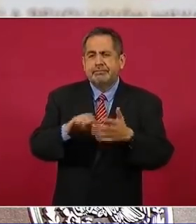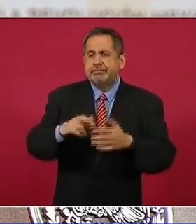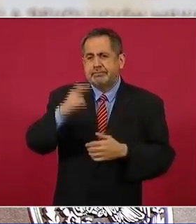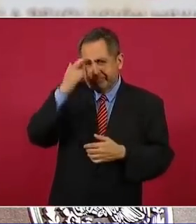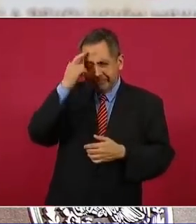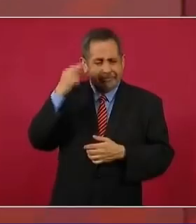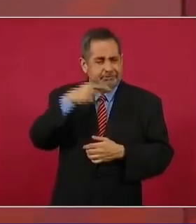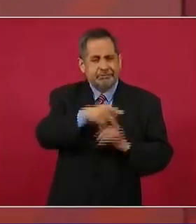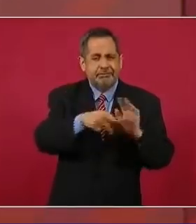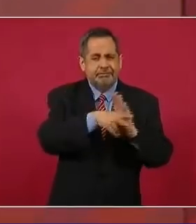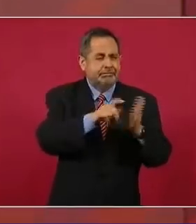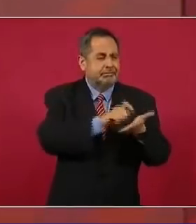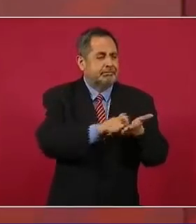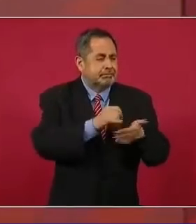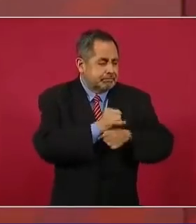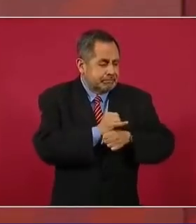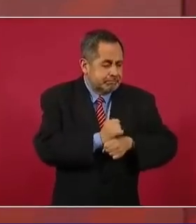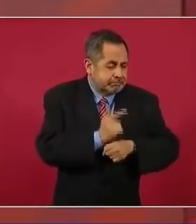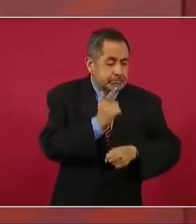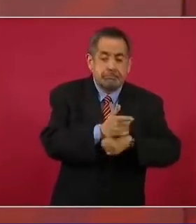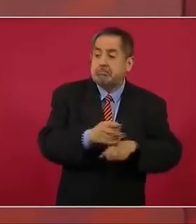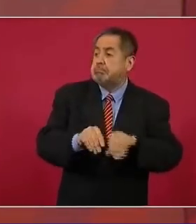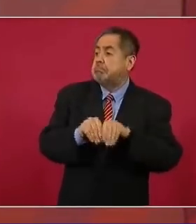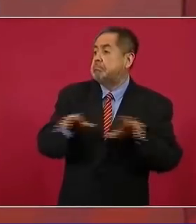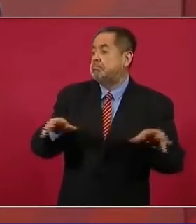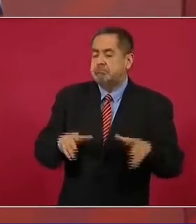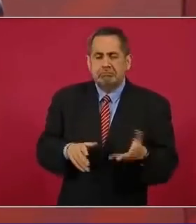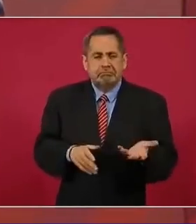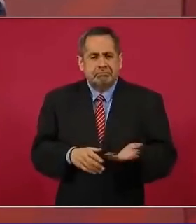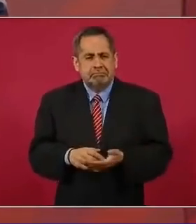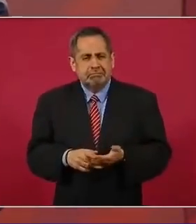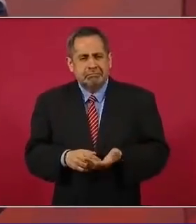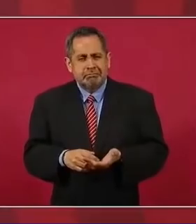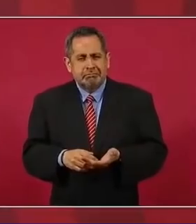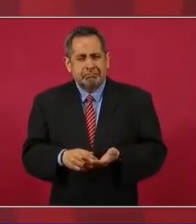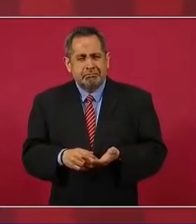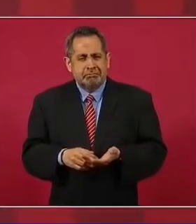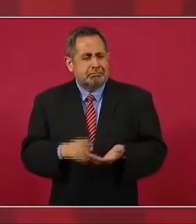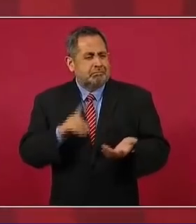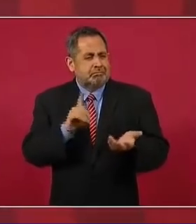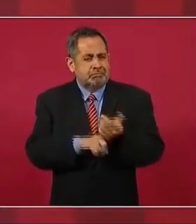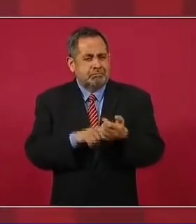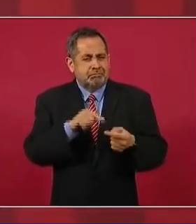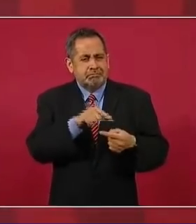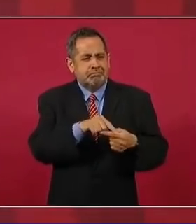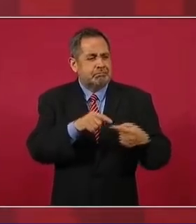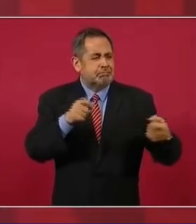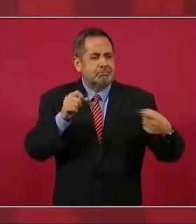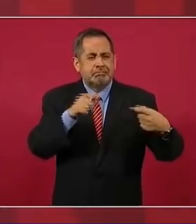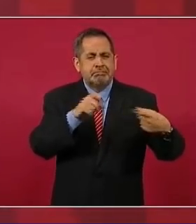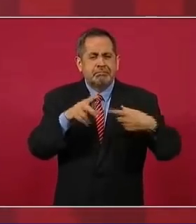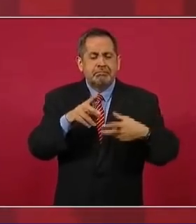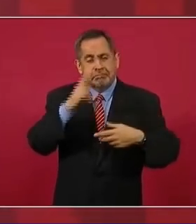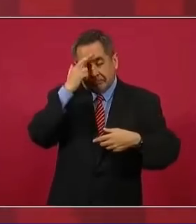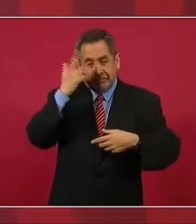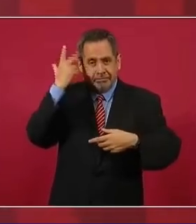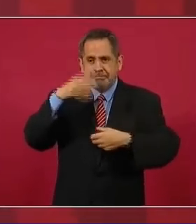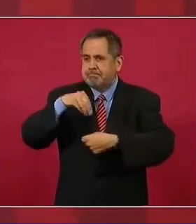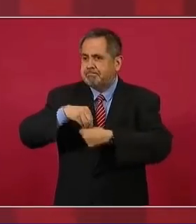este periodista, este investigador? Pues son los cables de la información secreta,